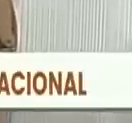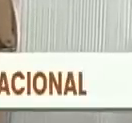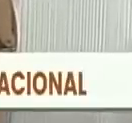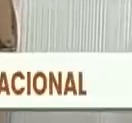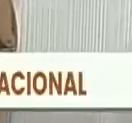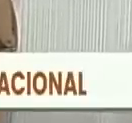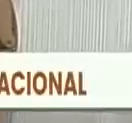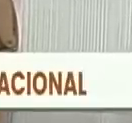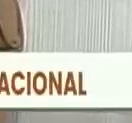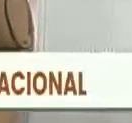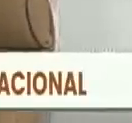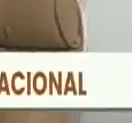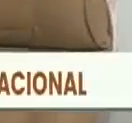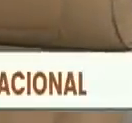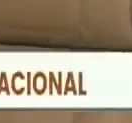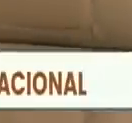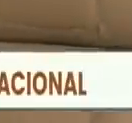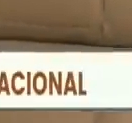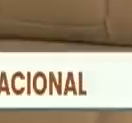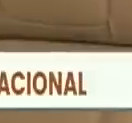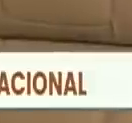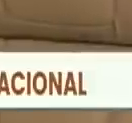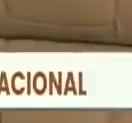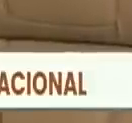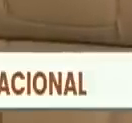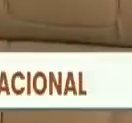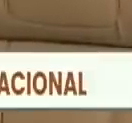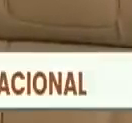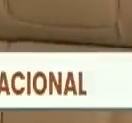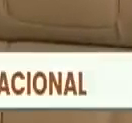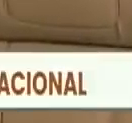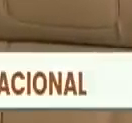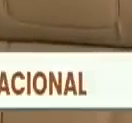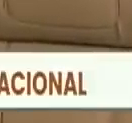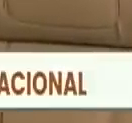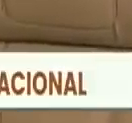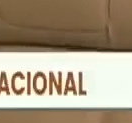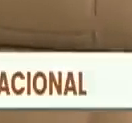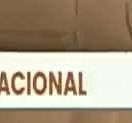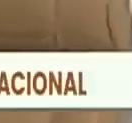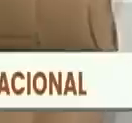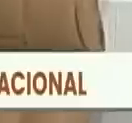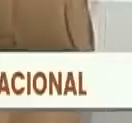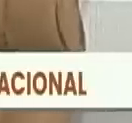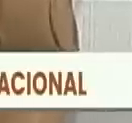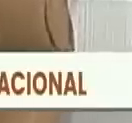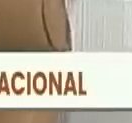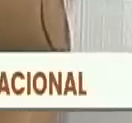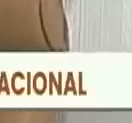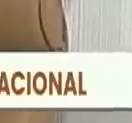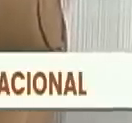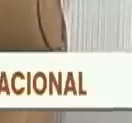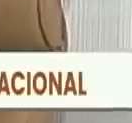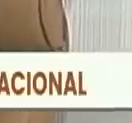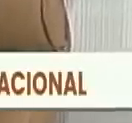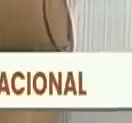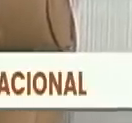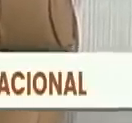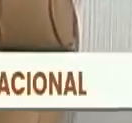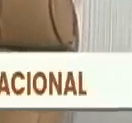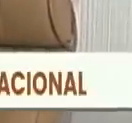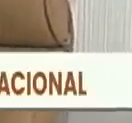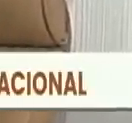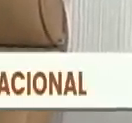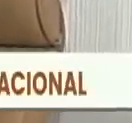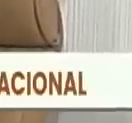vacuna a través de una cuenta con dineros venezolanos que están depositados en ese banco. Y